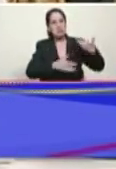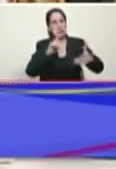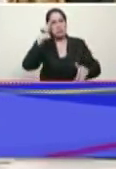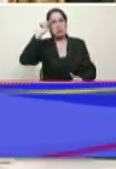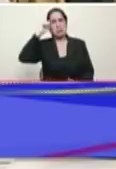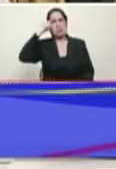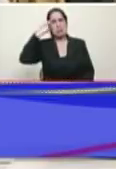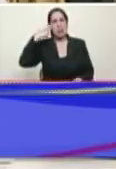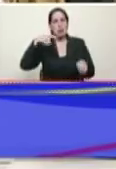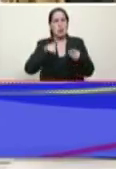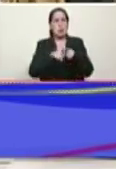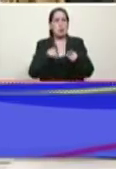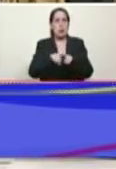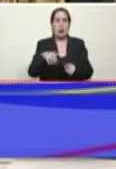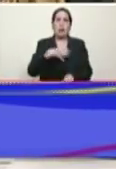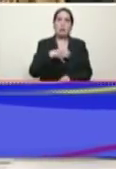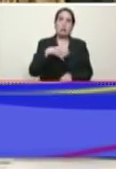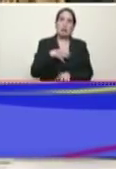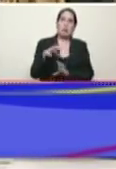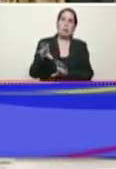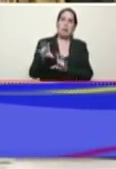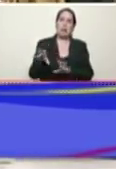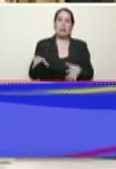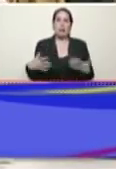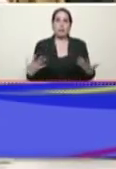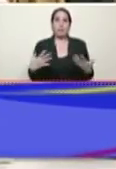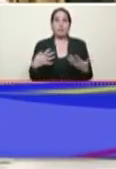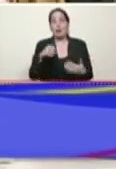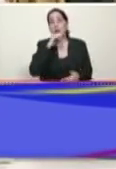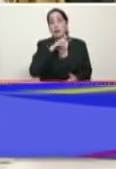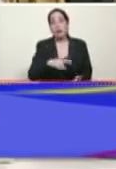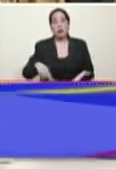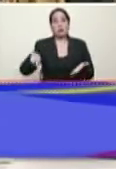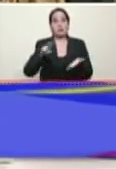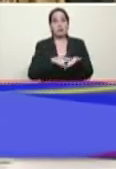Dice, decía Carlos Marr, la historia se repite.